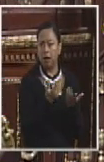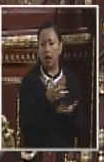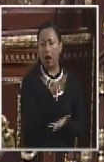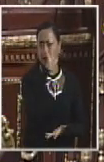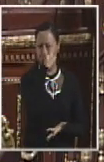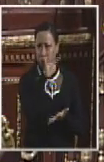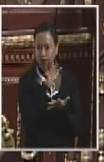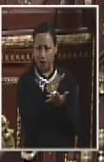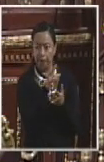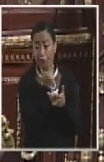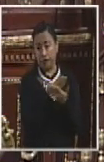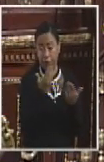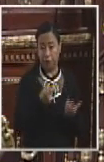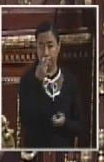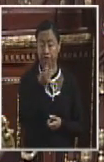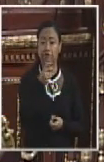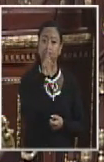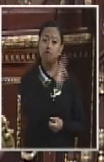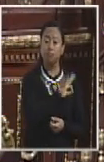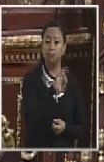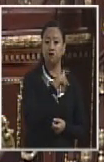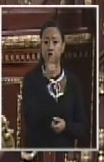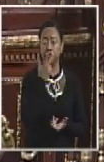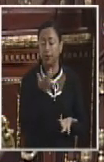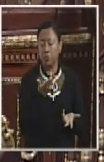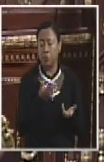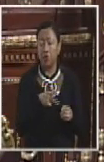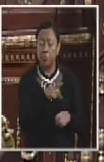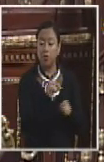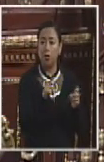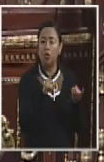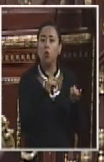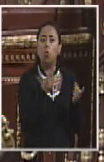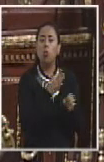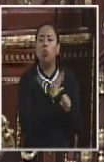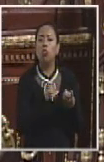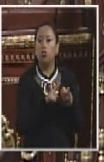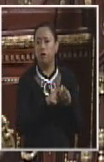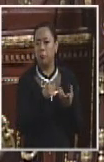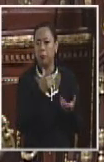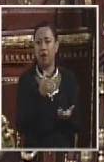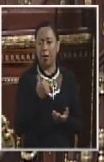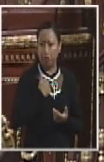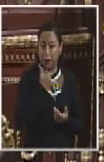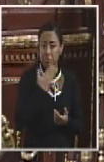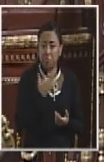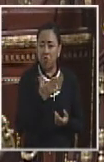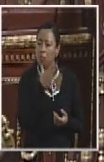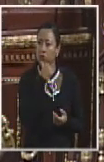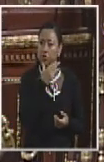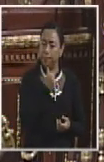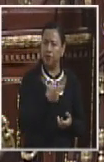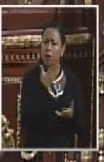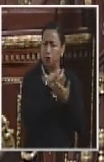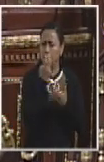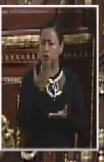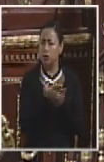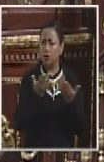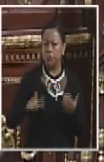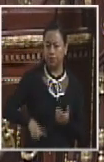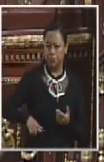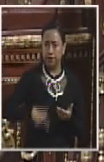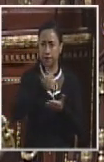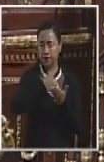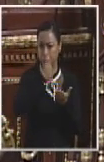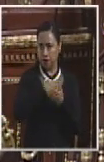de los cuerpos de aguas naturales y artificiales en el suelo urbano de la ciudad. En este sentido, los gobiernos de la ciudad a lo largo de los